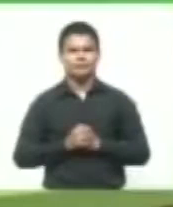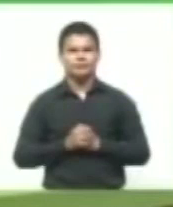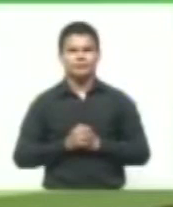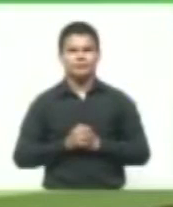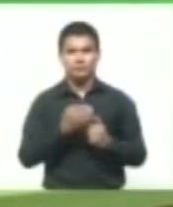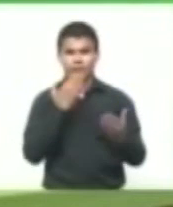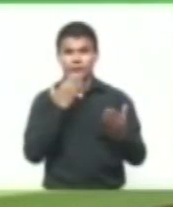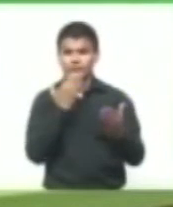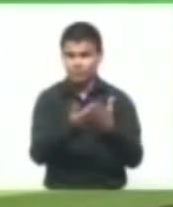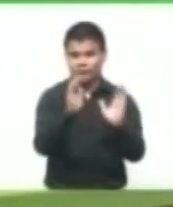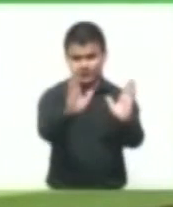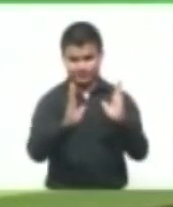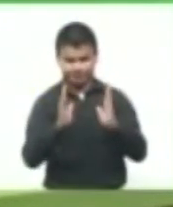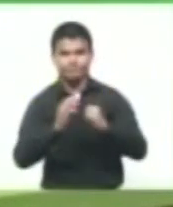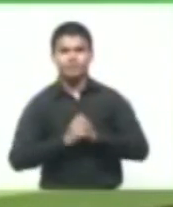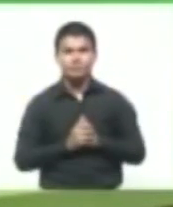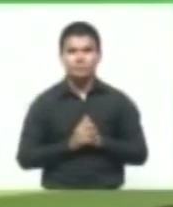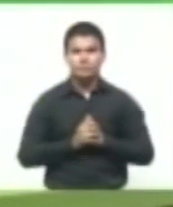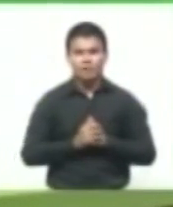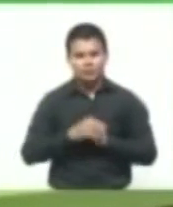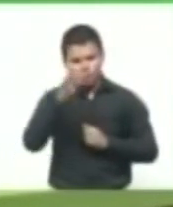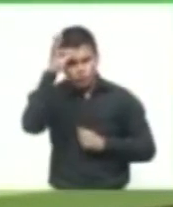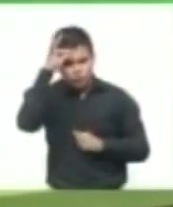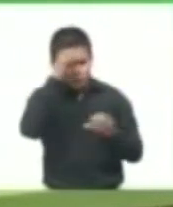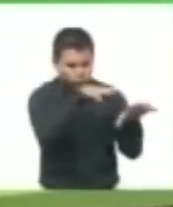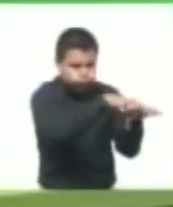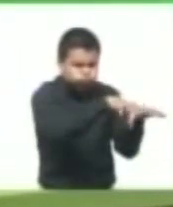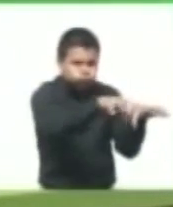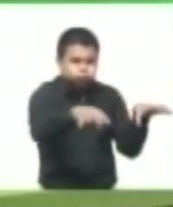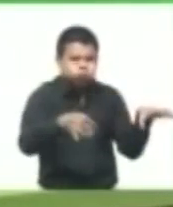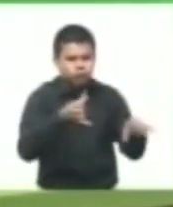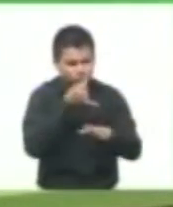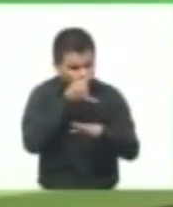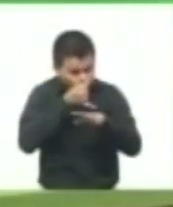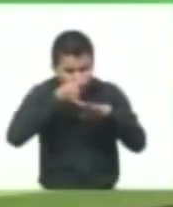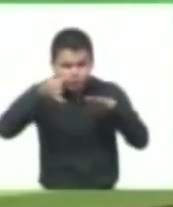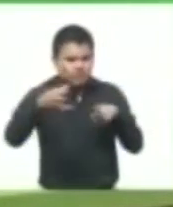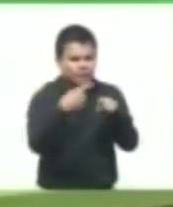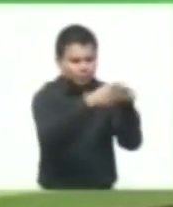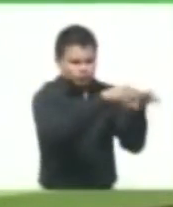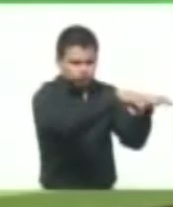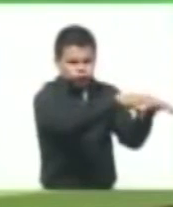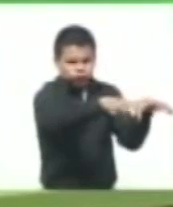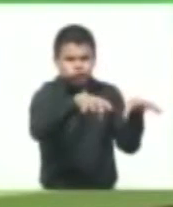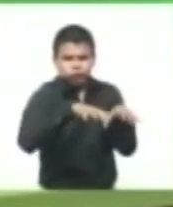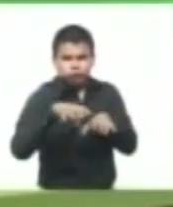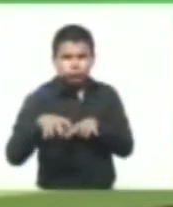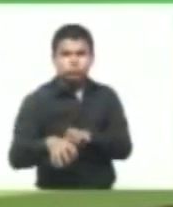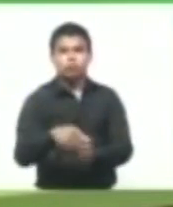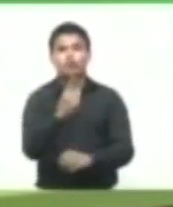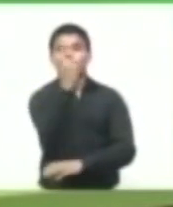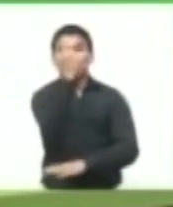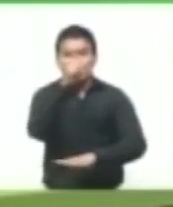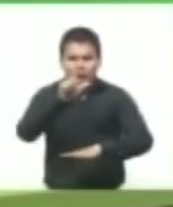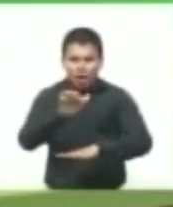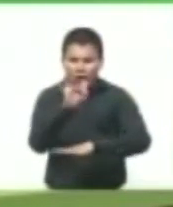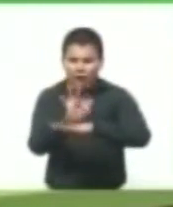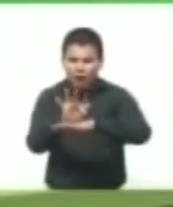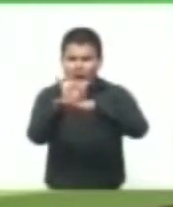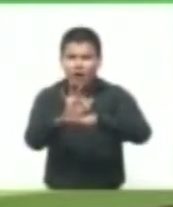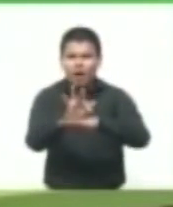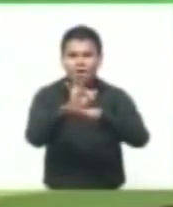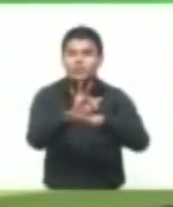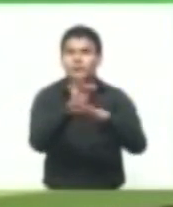Muchísima atención, más de una tonelada de cocaína incautó hoy la policía en el puerto de Cartagena. El alcaloide estaba camuflado en menaje